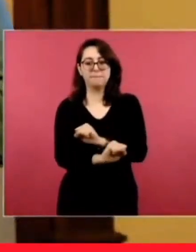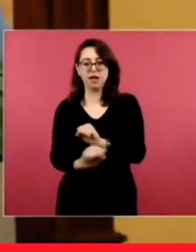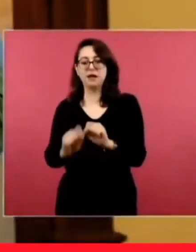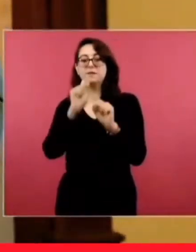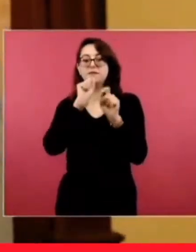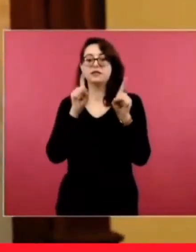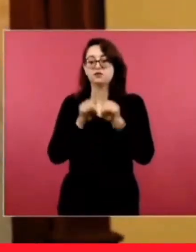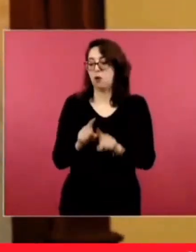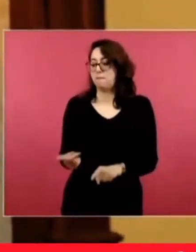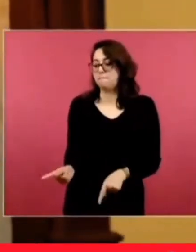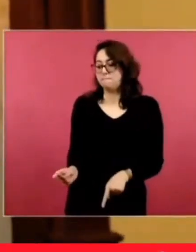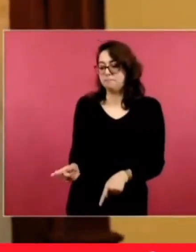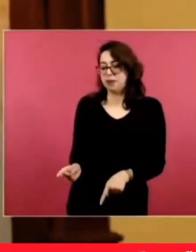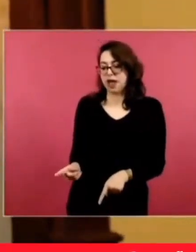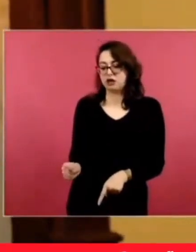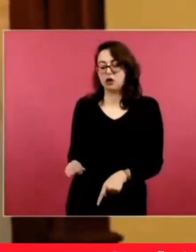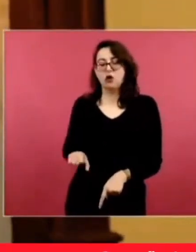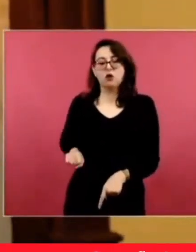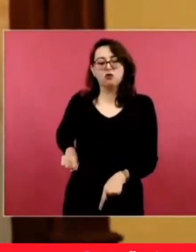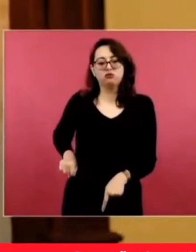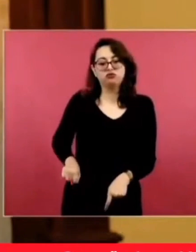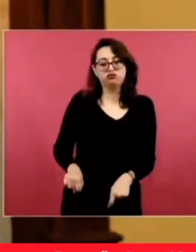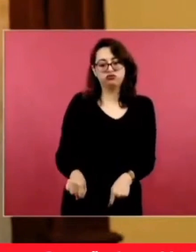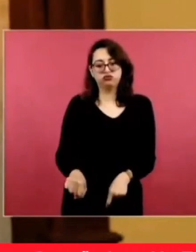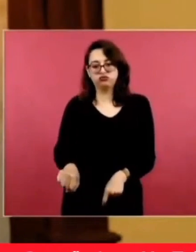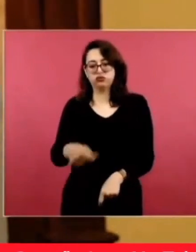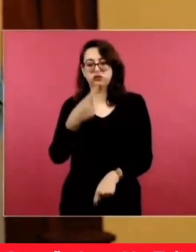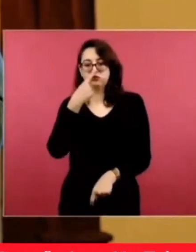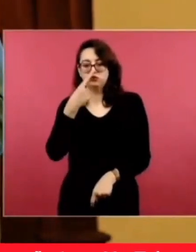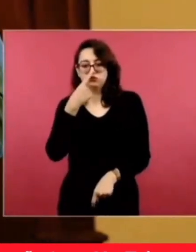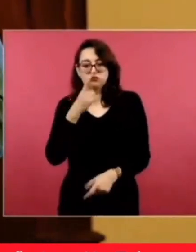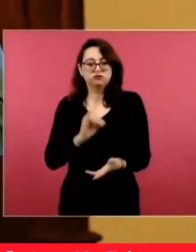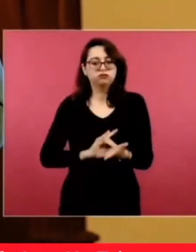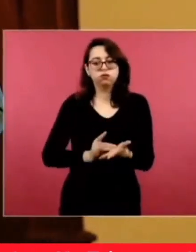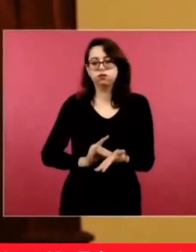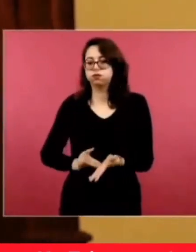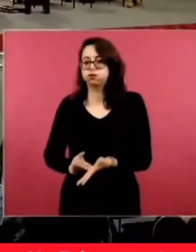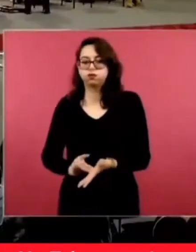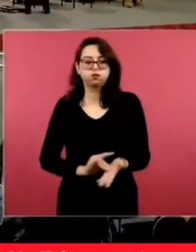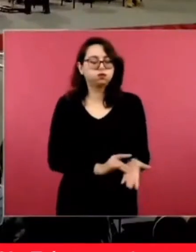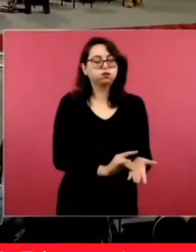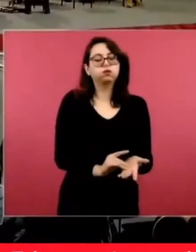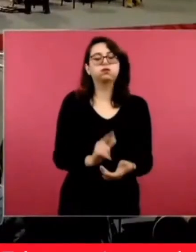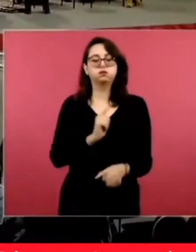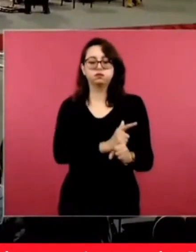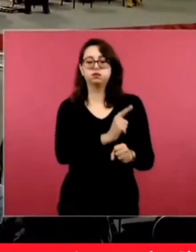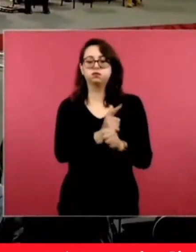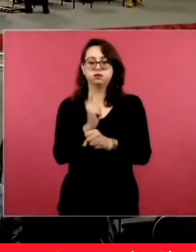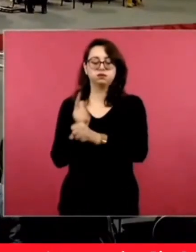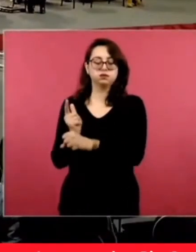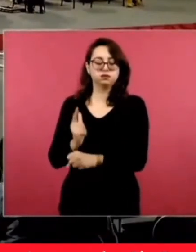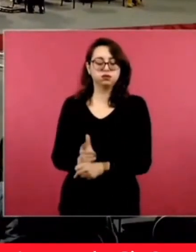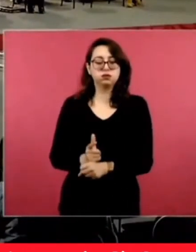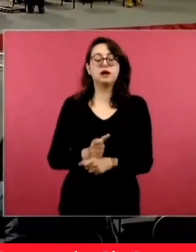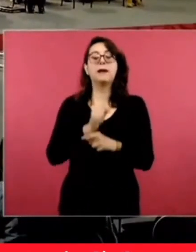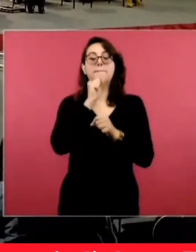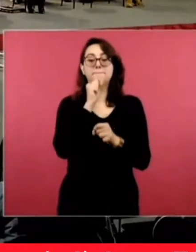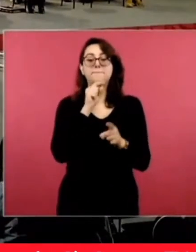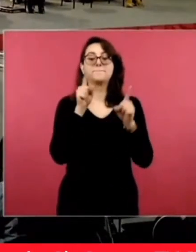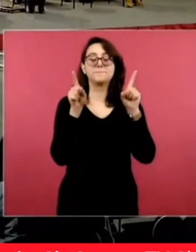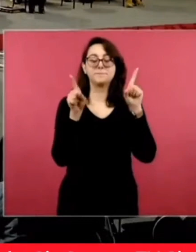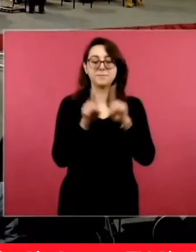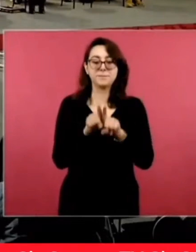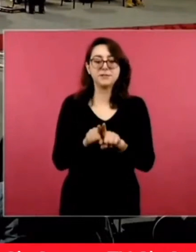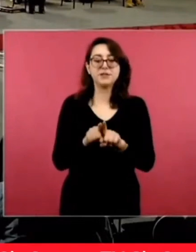canófilos que son especialistas en detección de explosivos hay artefactos que utiliza este personal